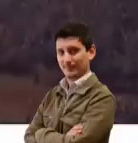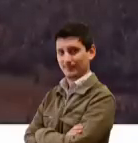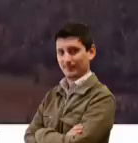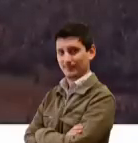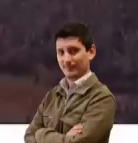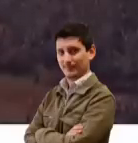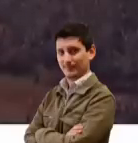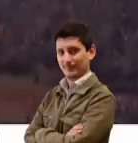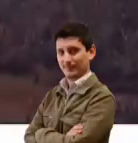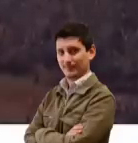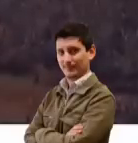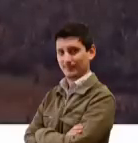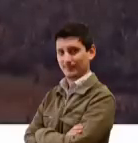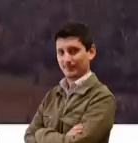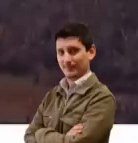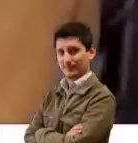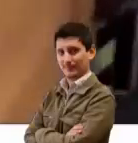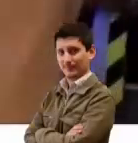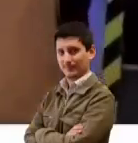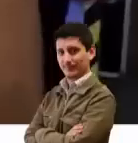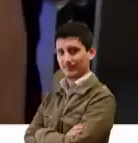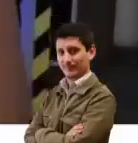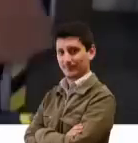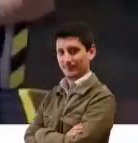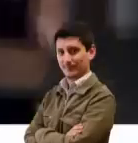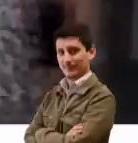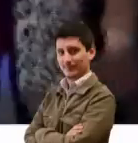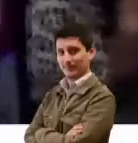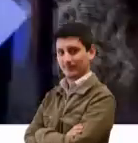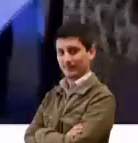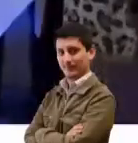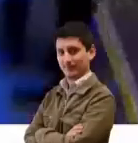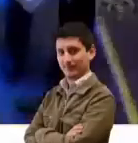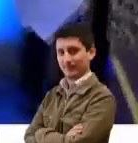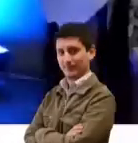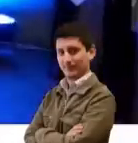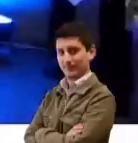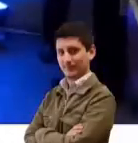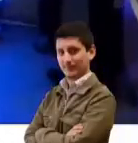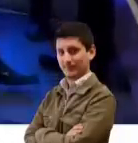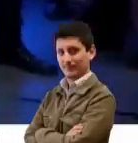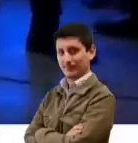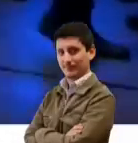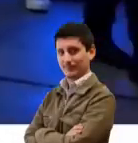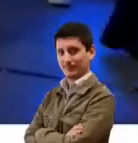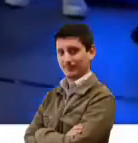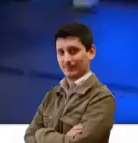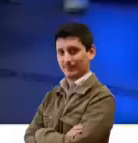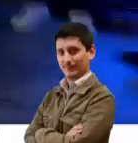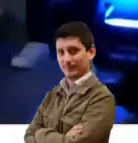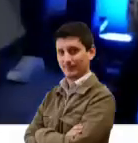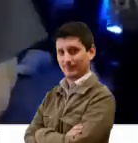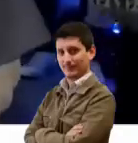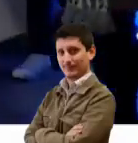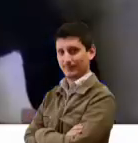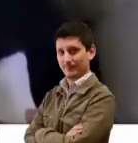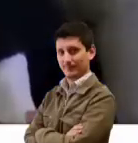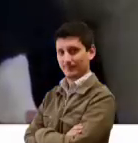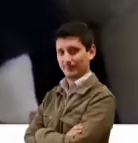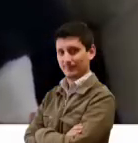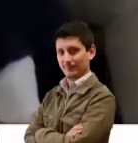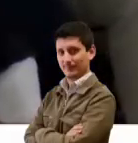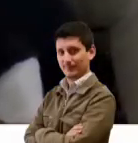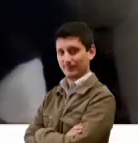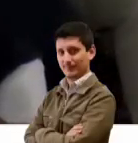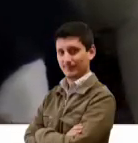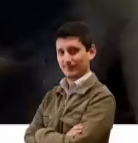sectores conservadores al ministro de Educación de vulnerar el derecho preferente de los padres a educar a sus hijos y privilegiar temas de identidad de género y diversidades